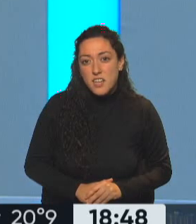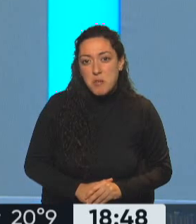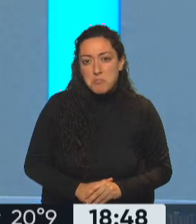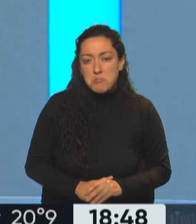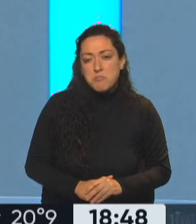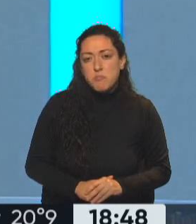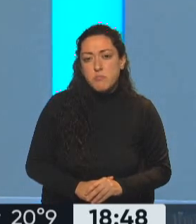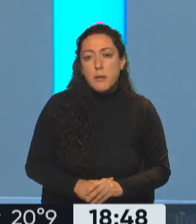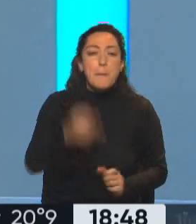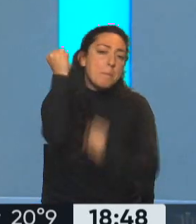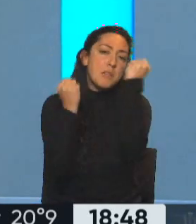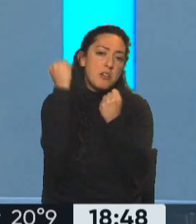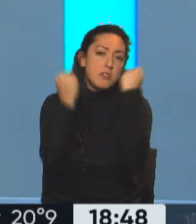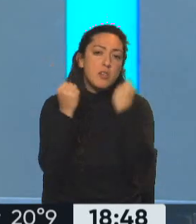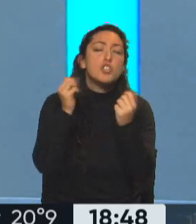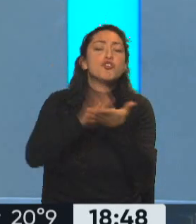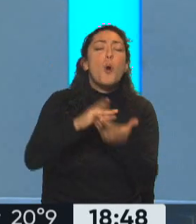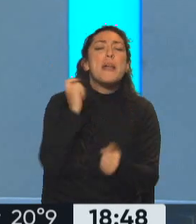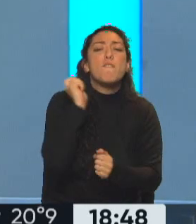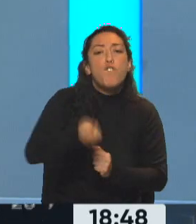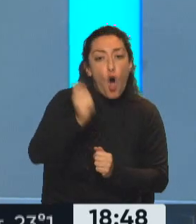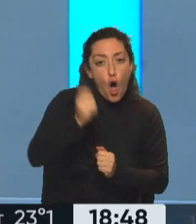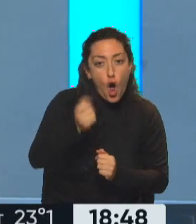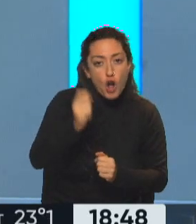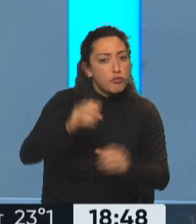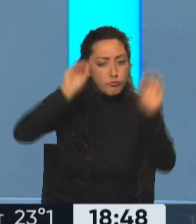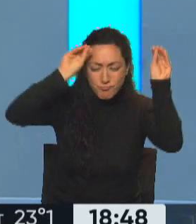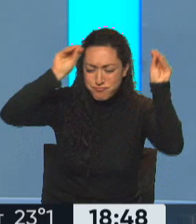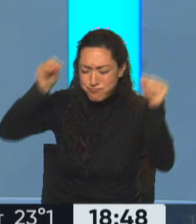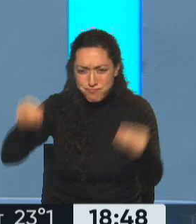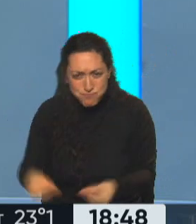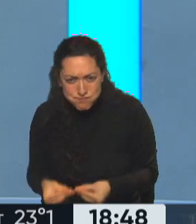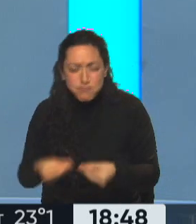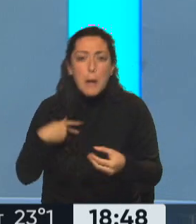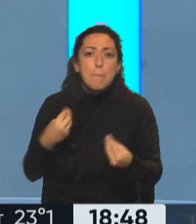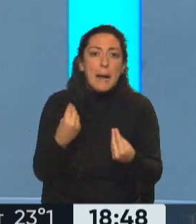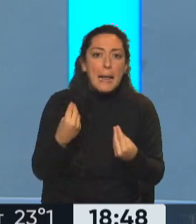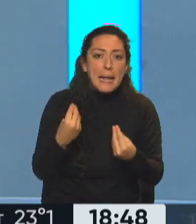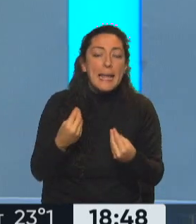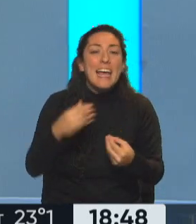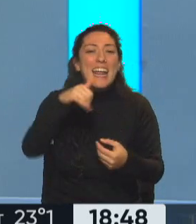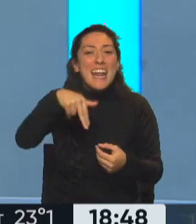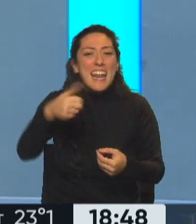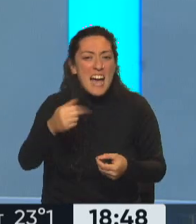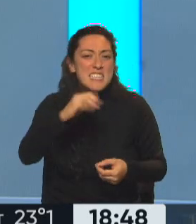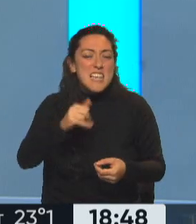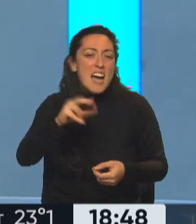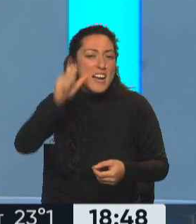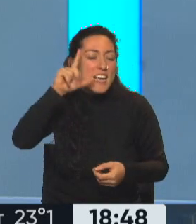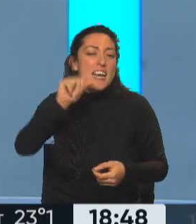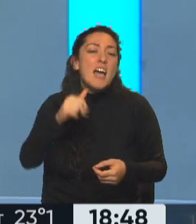economía, vamos a hablar de lo que está pasando con los bonos que tuvieron una caída histórica. Para explicarnos, Nazarena Lomagna, además con